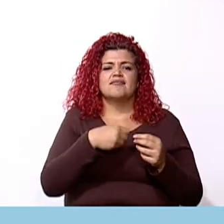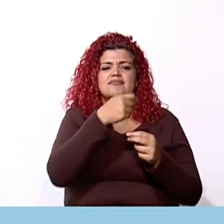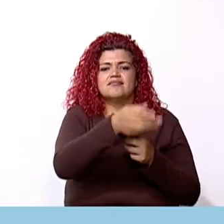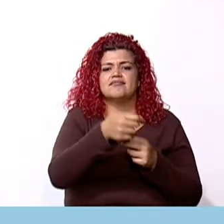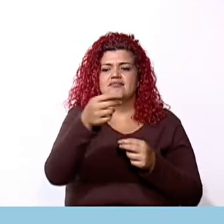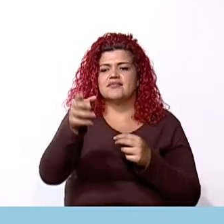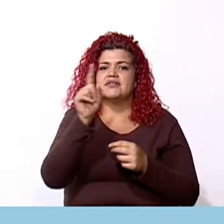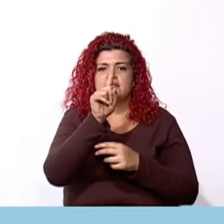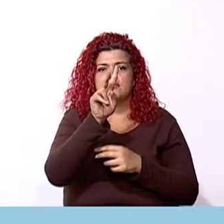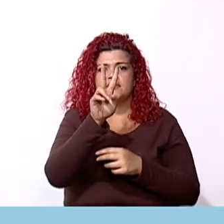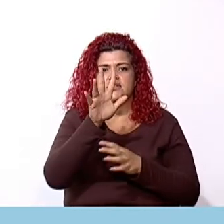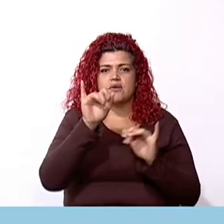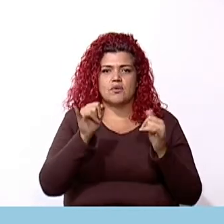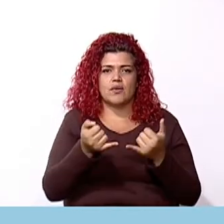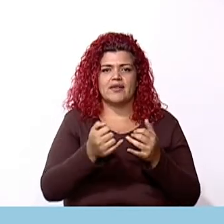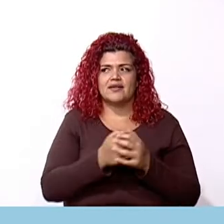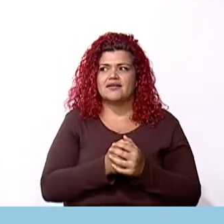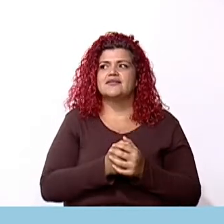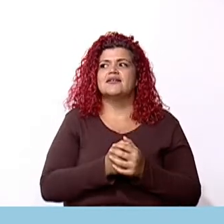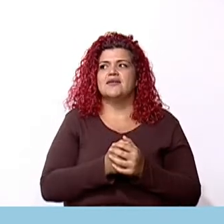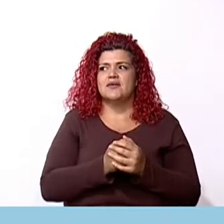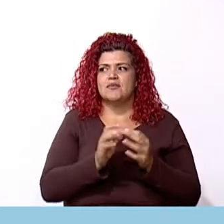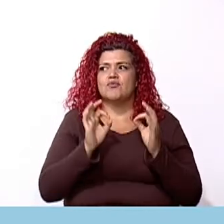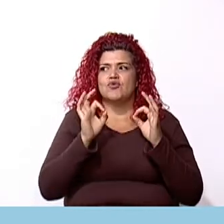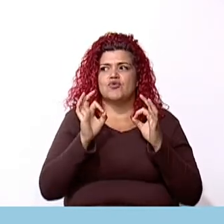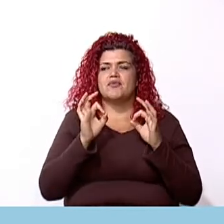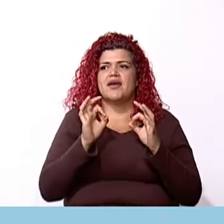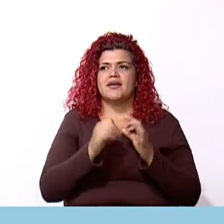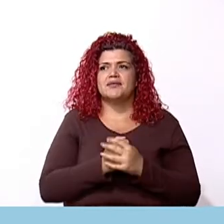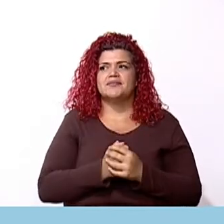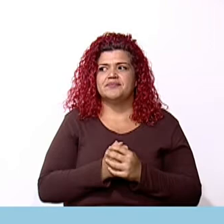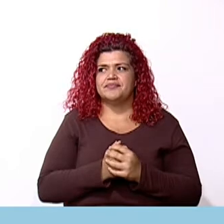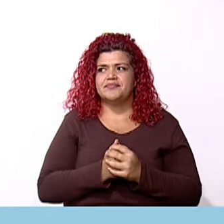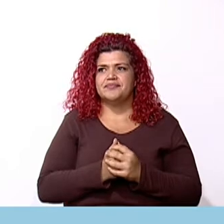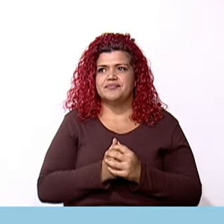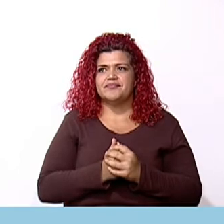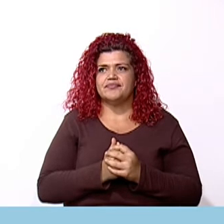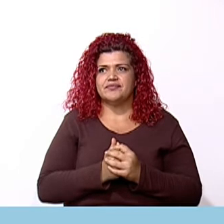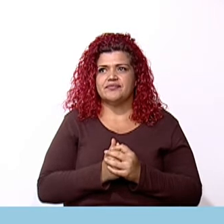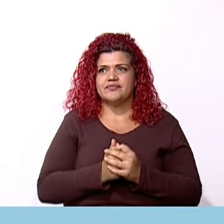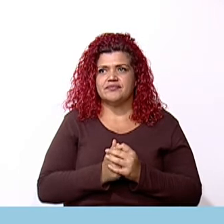125 juguetes. Muy bien.